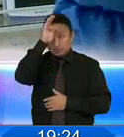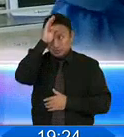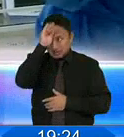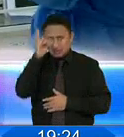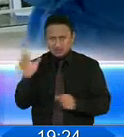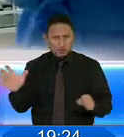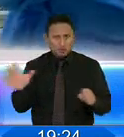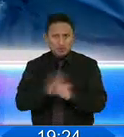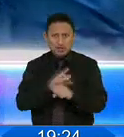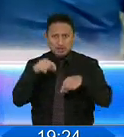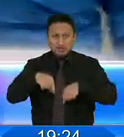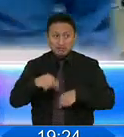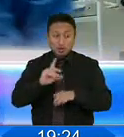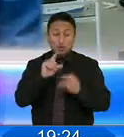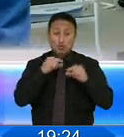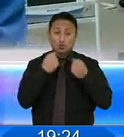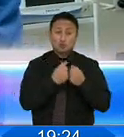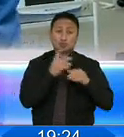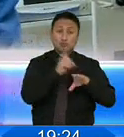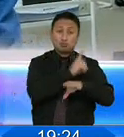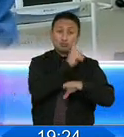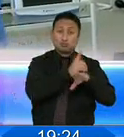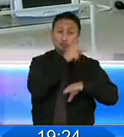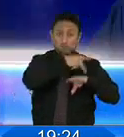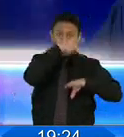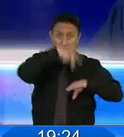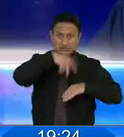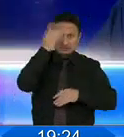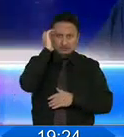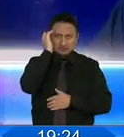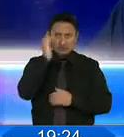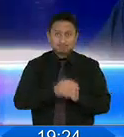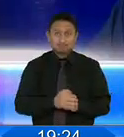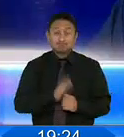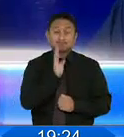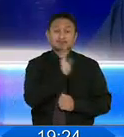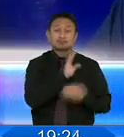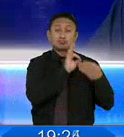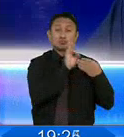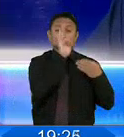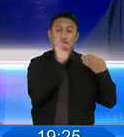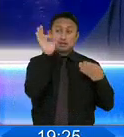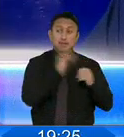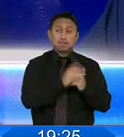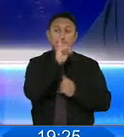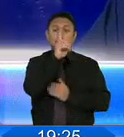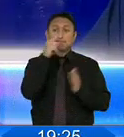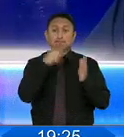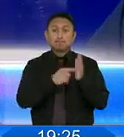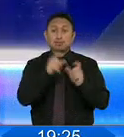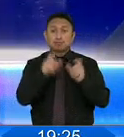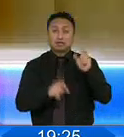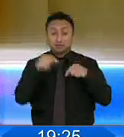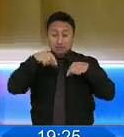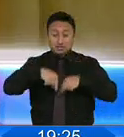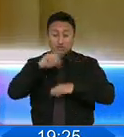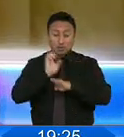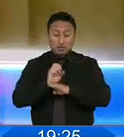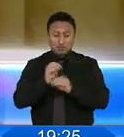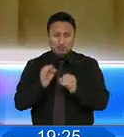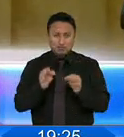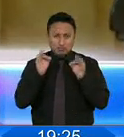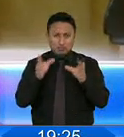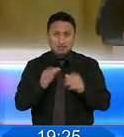capacidad preocupa al gremio de médicos de Pichincha. Según sus estadísticas, más de 1.000 personas infectan al día en el país y en este último mes